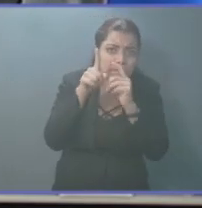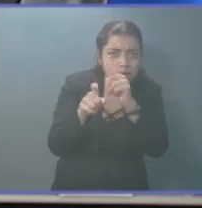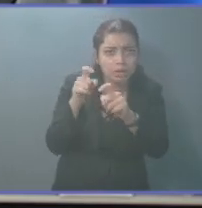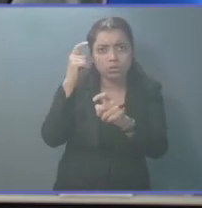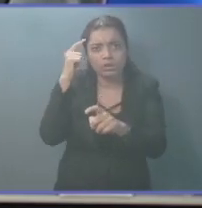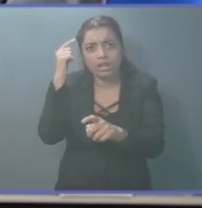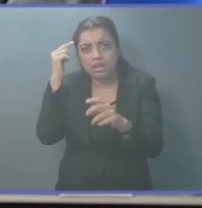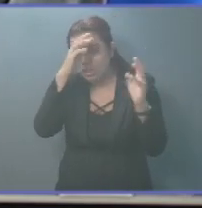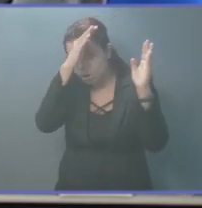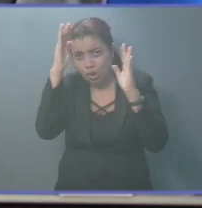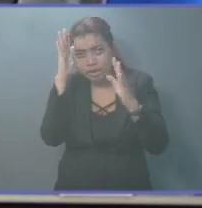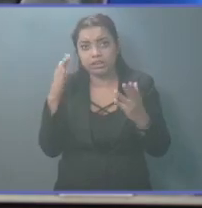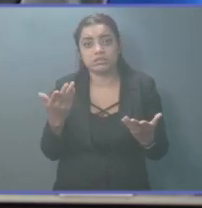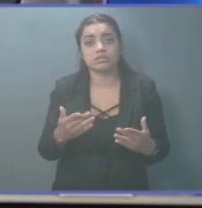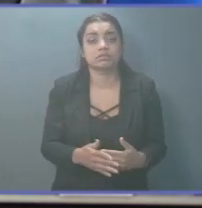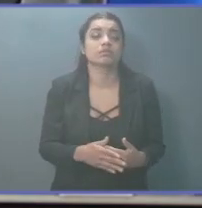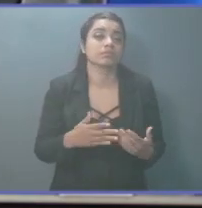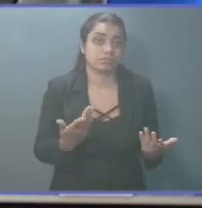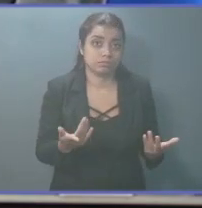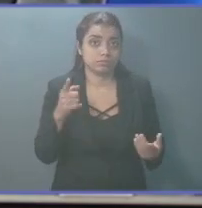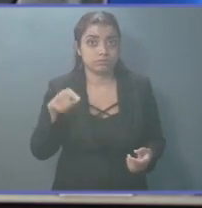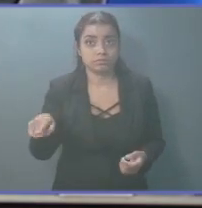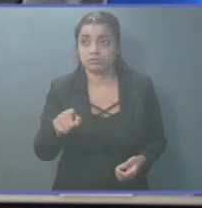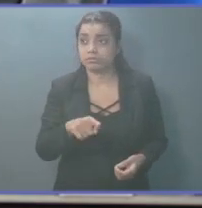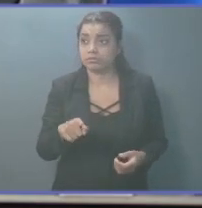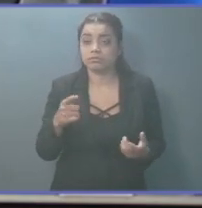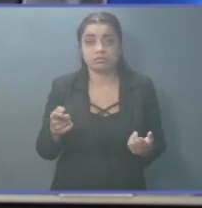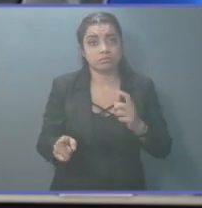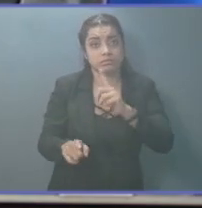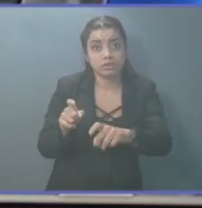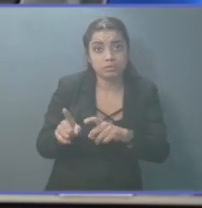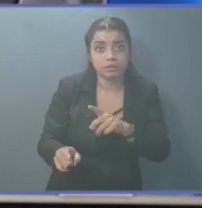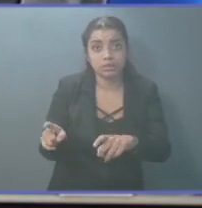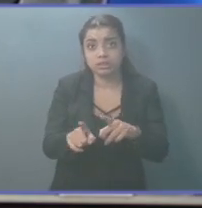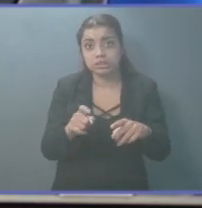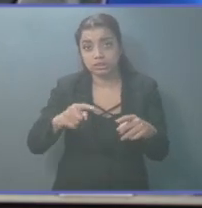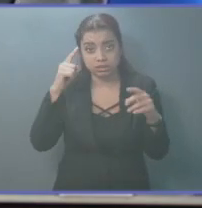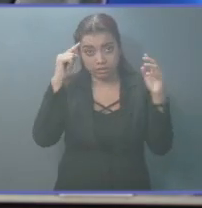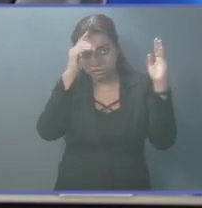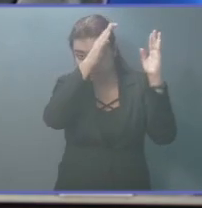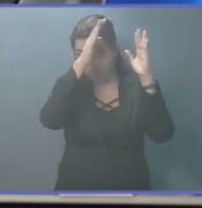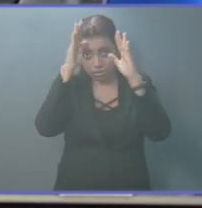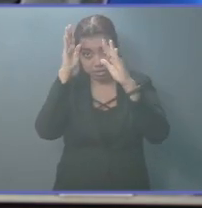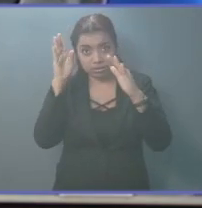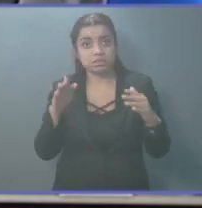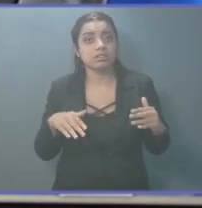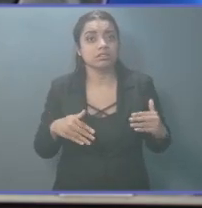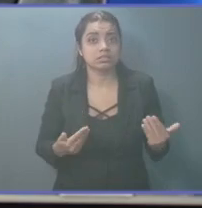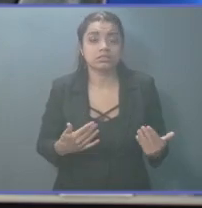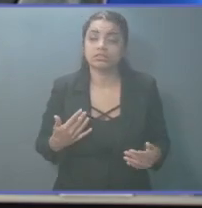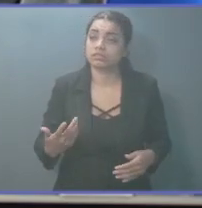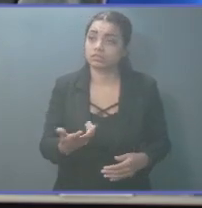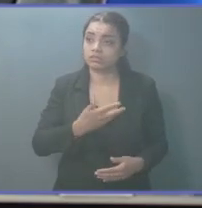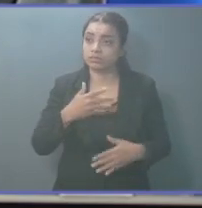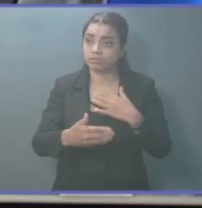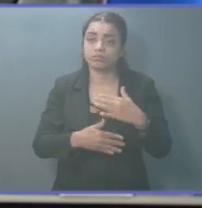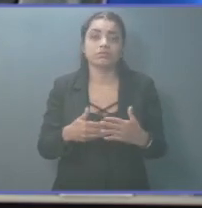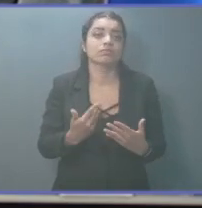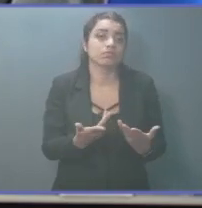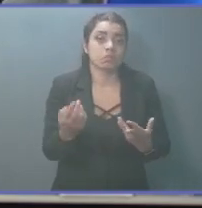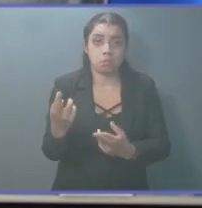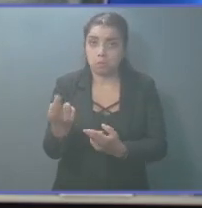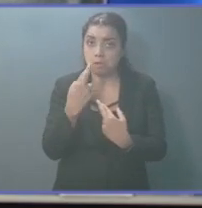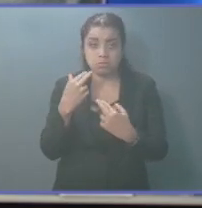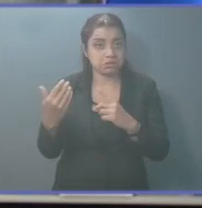lógicas y pertinentes. Y ocurre que se están haciendo las preguntas racionales, lógicas y pertinentes y estamos obteniendo evasivas a las